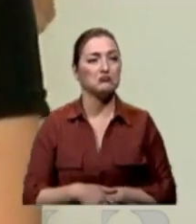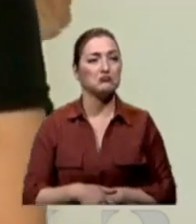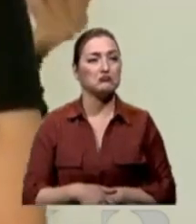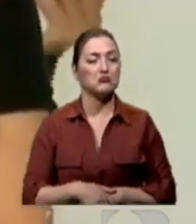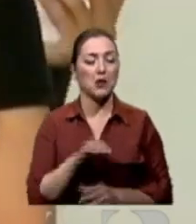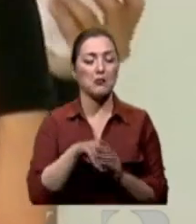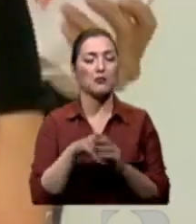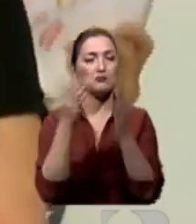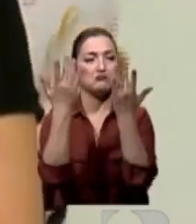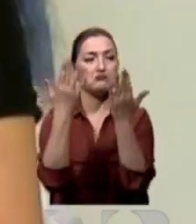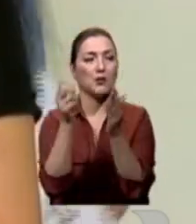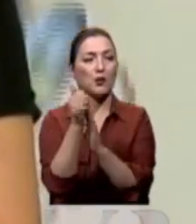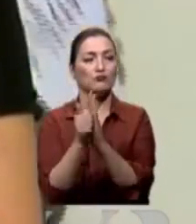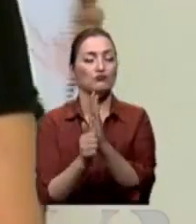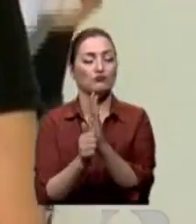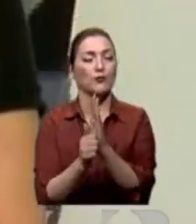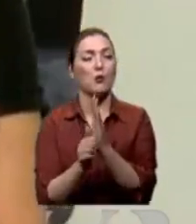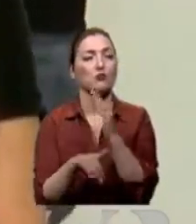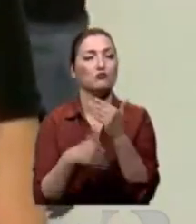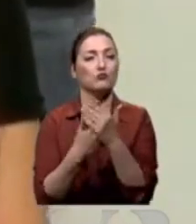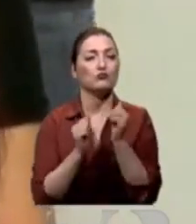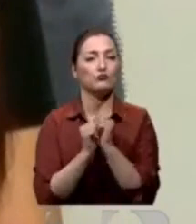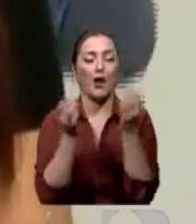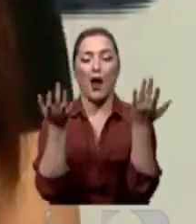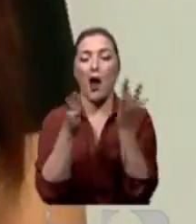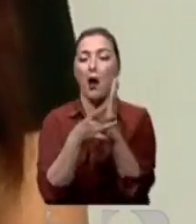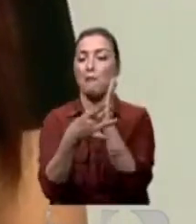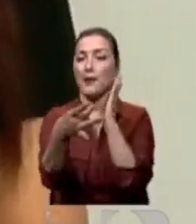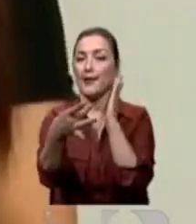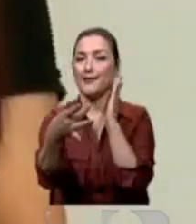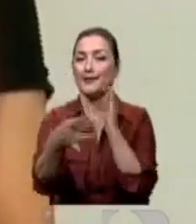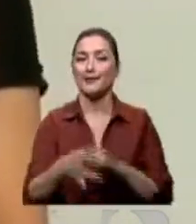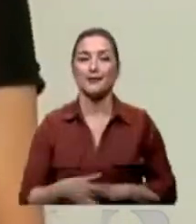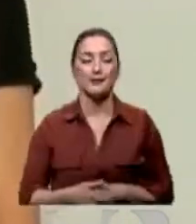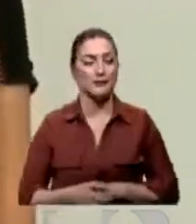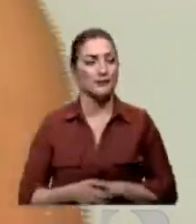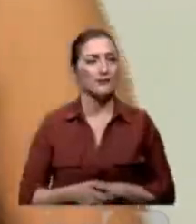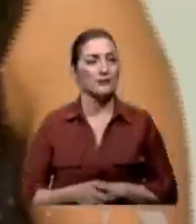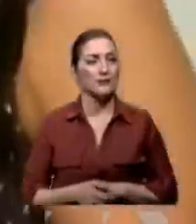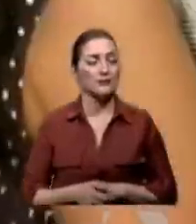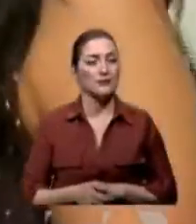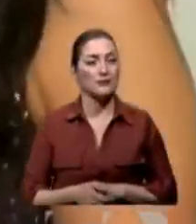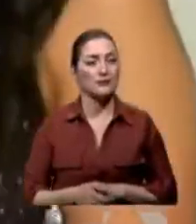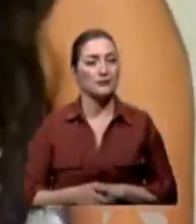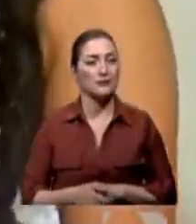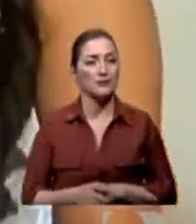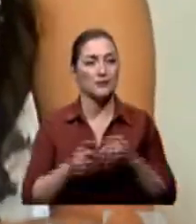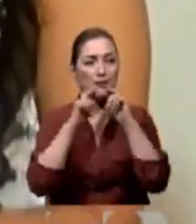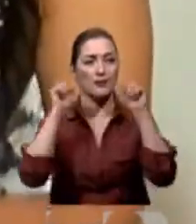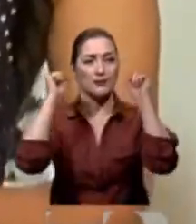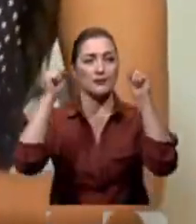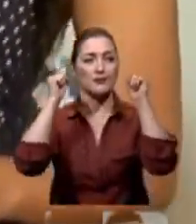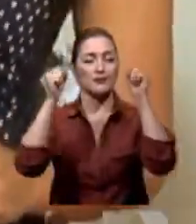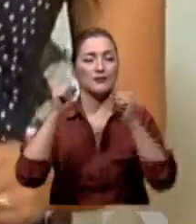en casa. Miren ustedes la habilidad de esas manos de Atavío y Manduca. Las barras no paran. Que sí, que